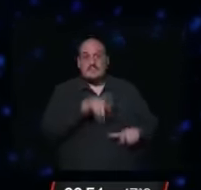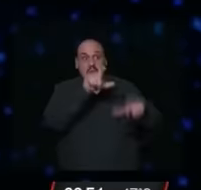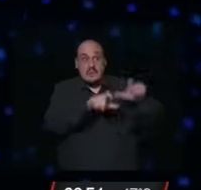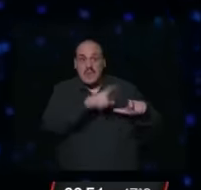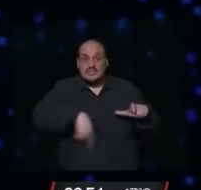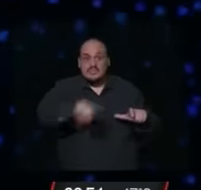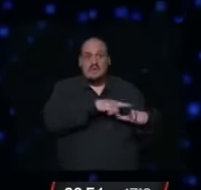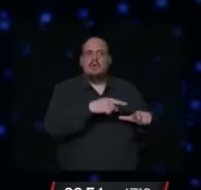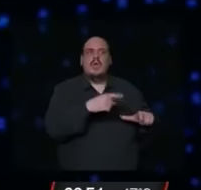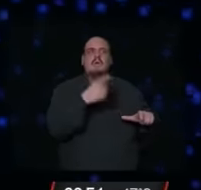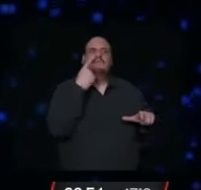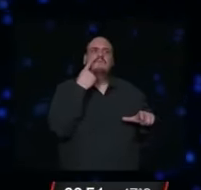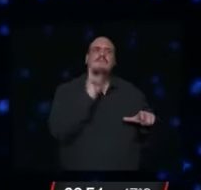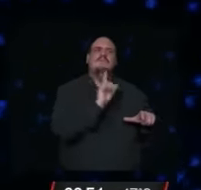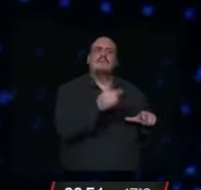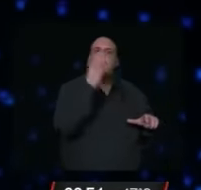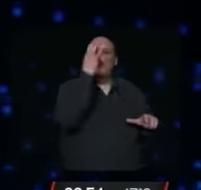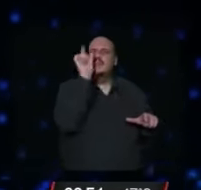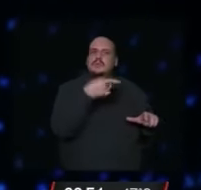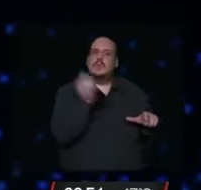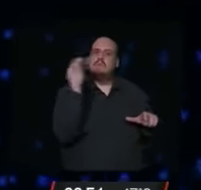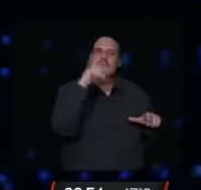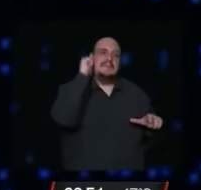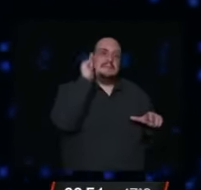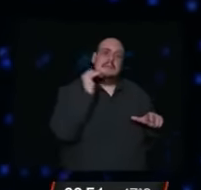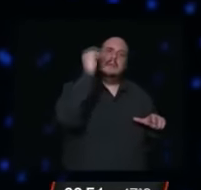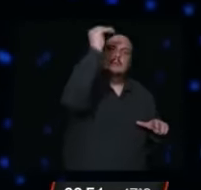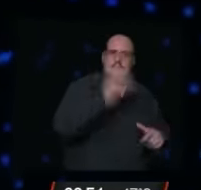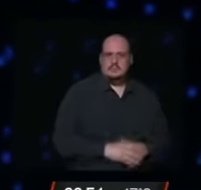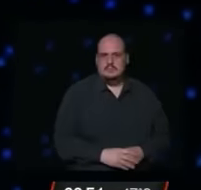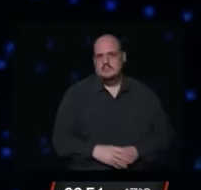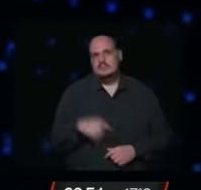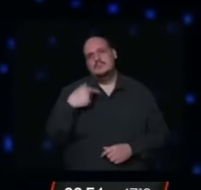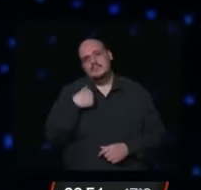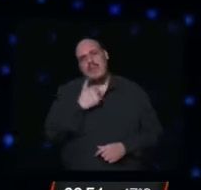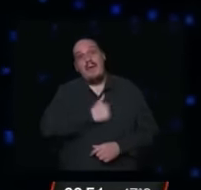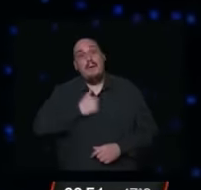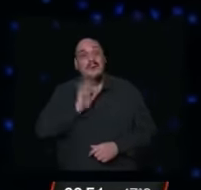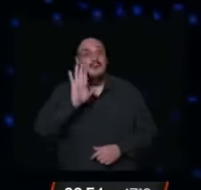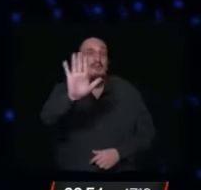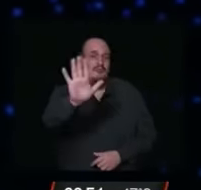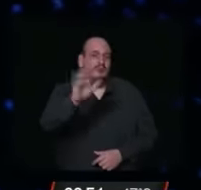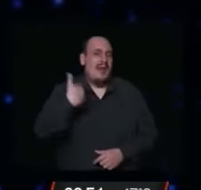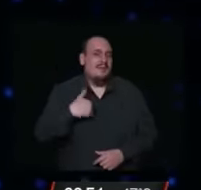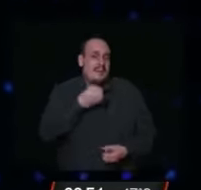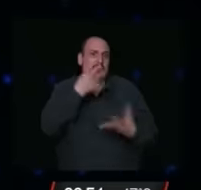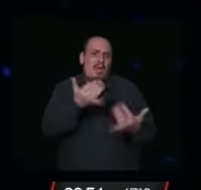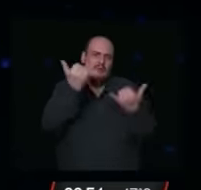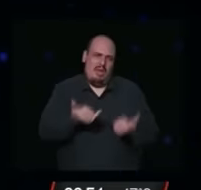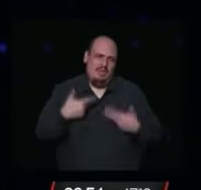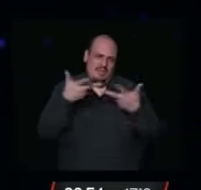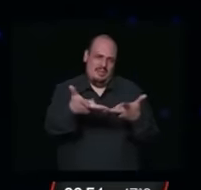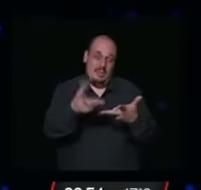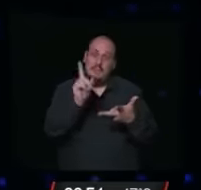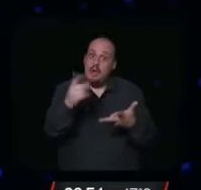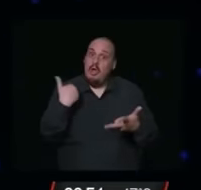un 20% más. Por lo tanto, quiero que tengas una luz de esperanza. Existe una Argentina mejor, pero esa Argentina